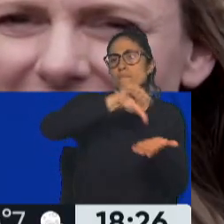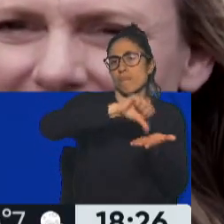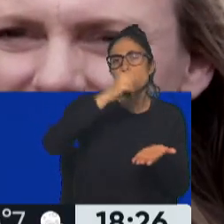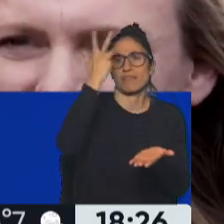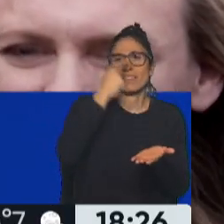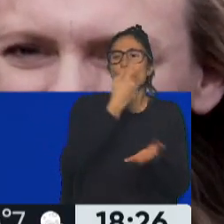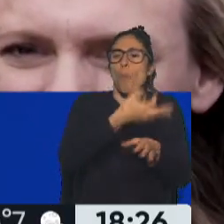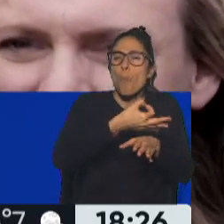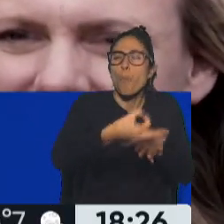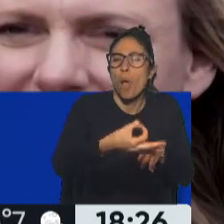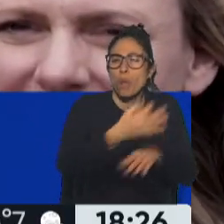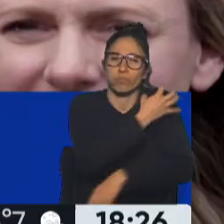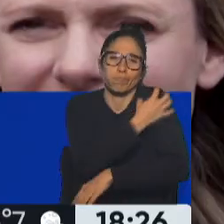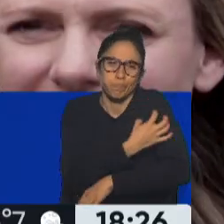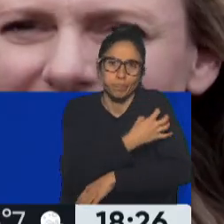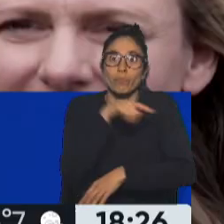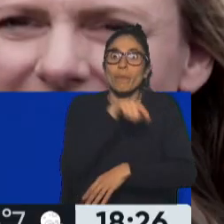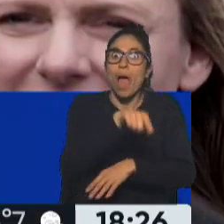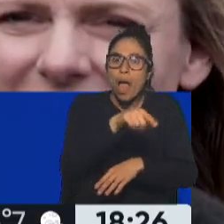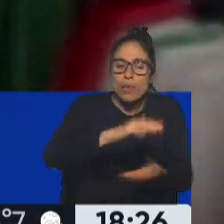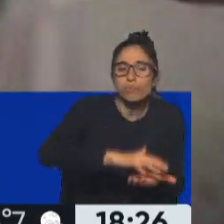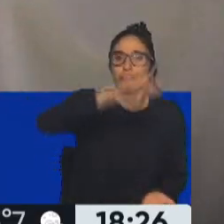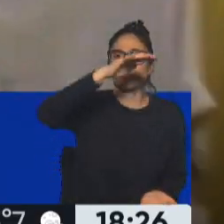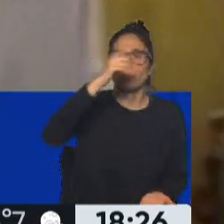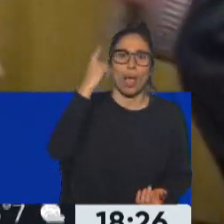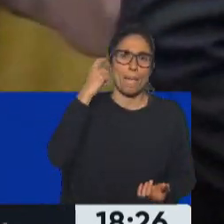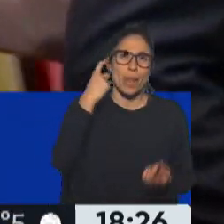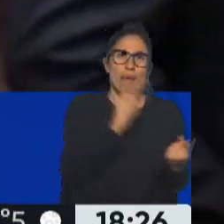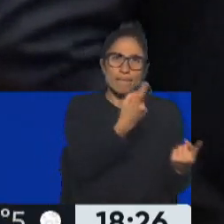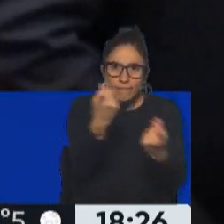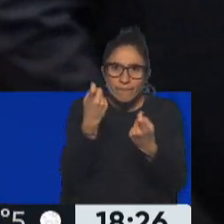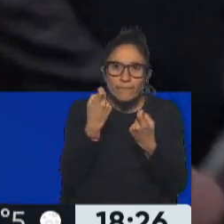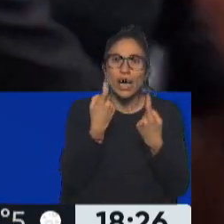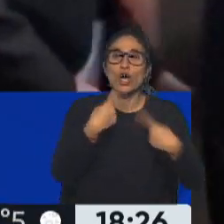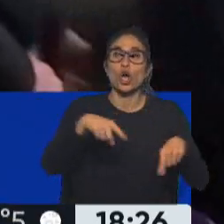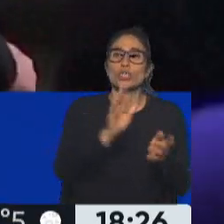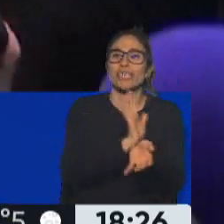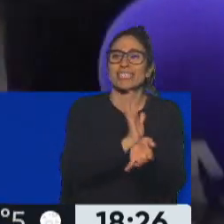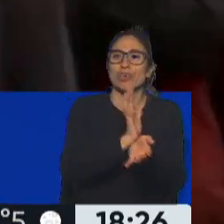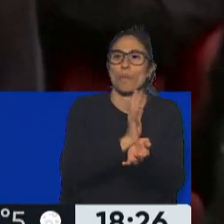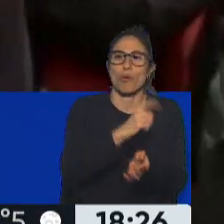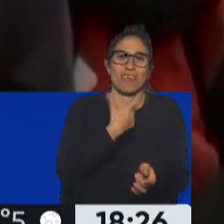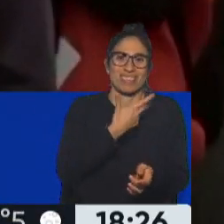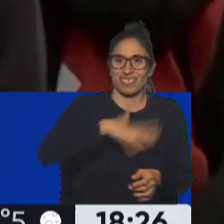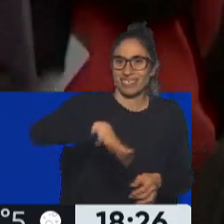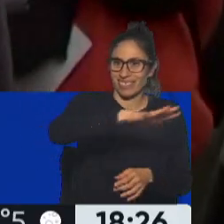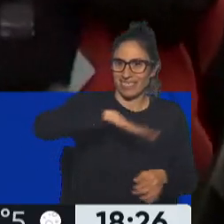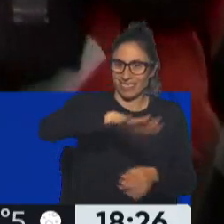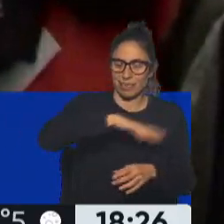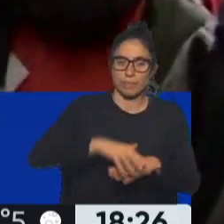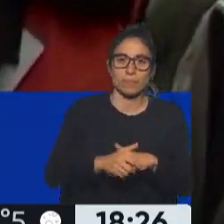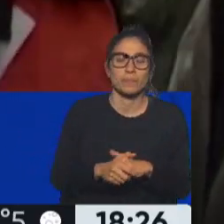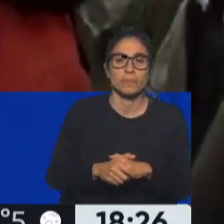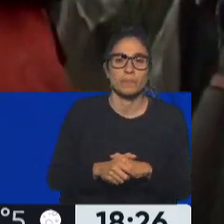de su origen su principal bandera. La nueva estrategia suavizada de la Alianza Nacional, que antes se mostraba como